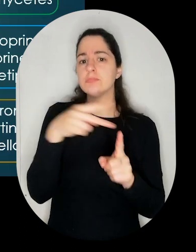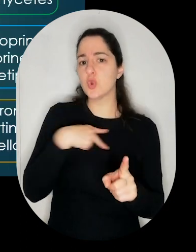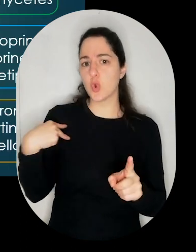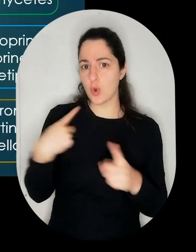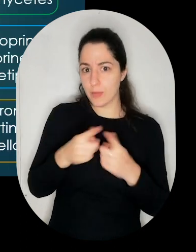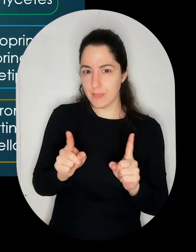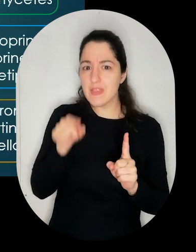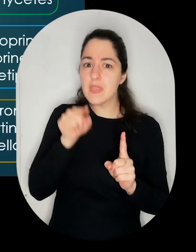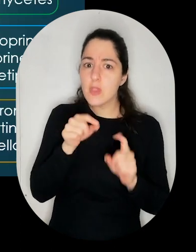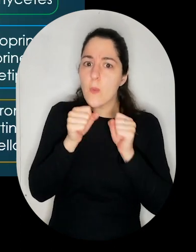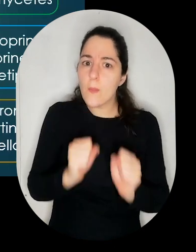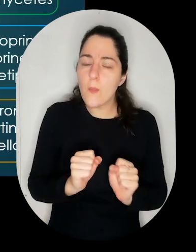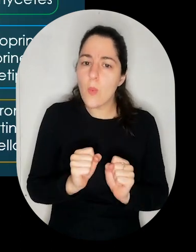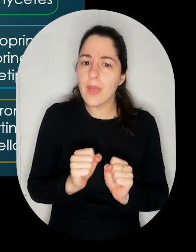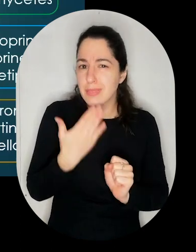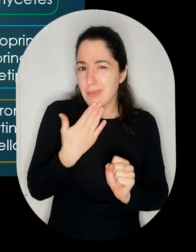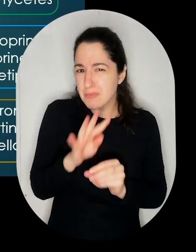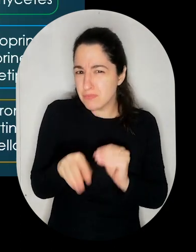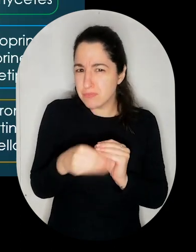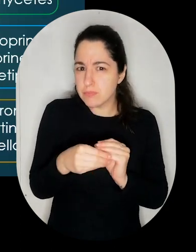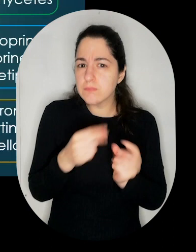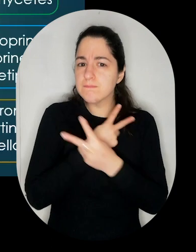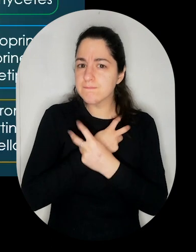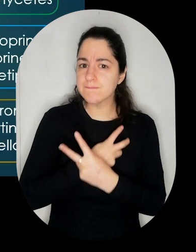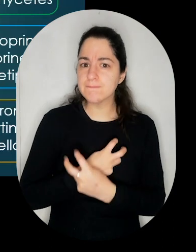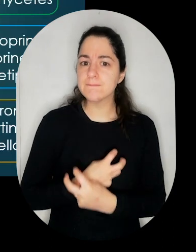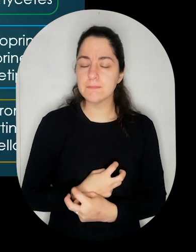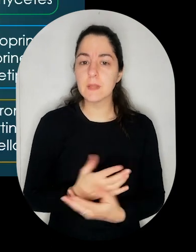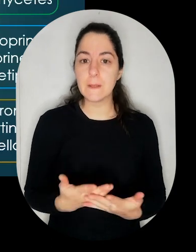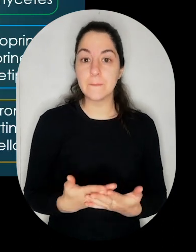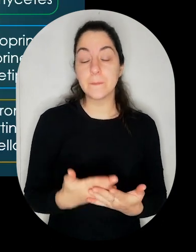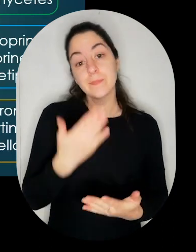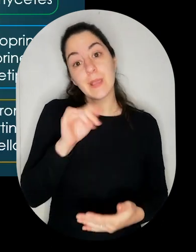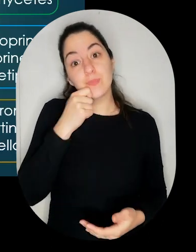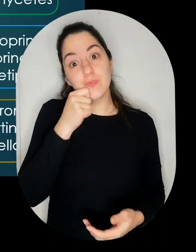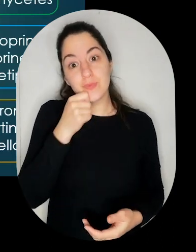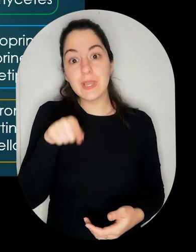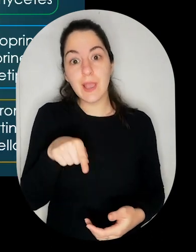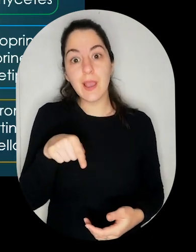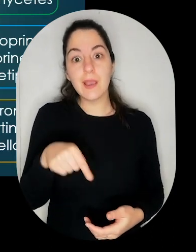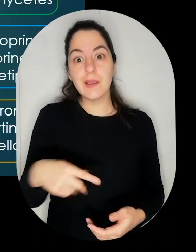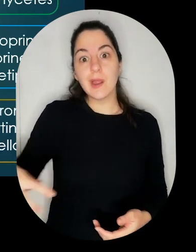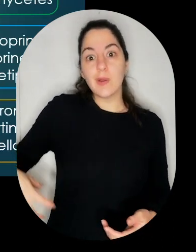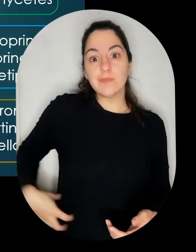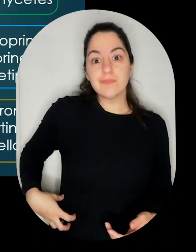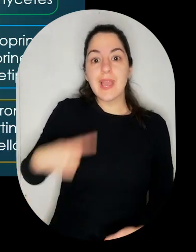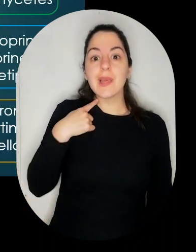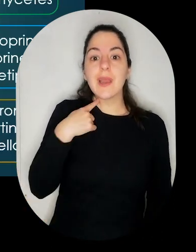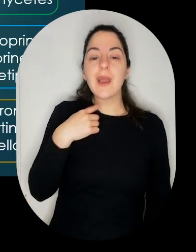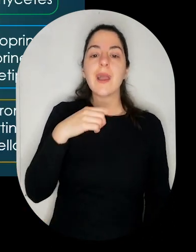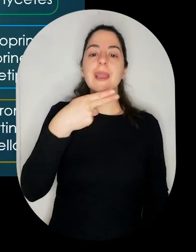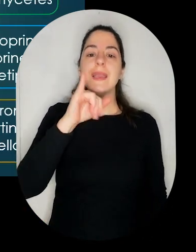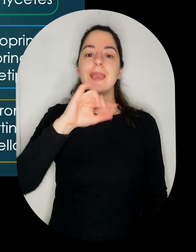gran grupo de los ascomicetes, que pueden poseer también agentes hemolíticos, que además a la larga terminan generando sobrecarga